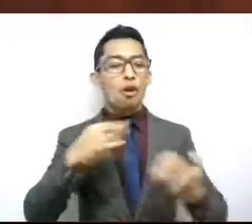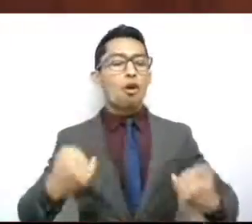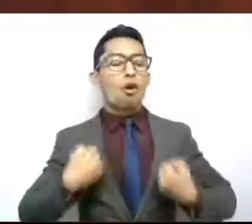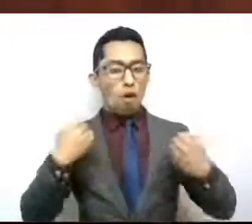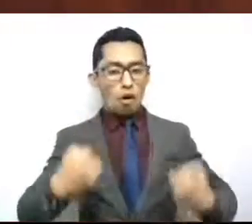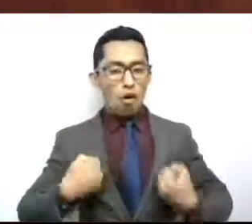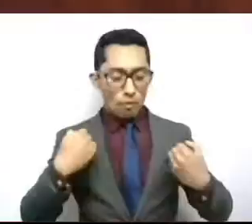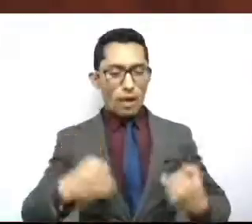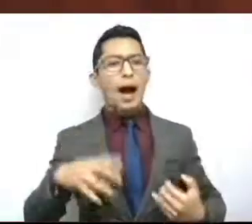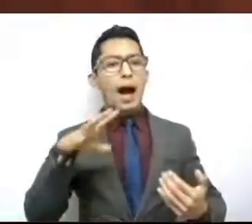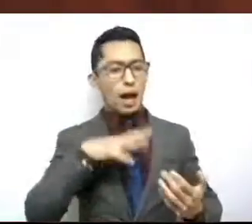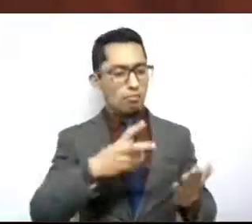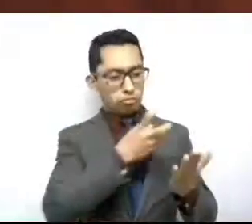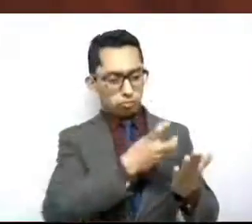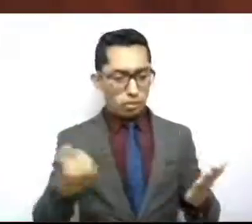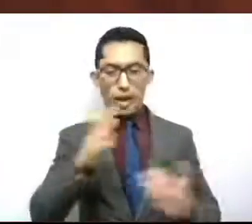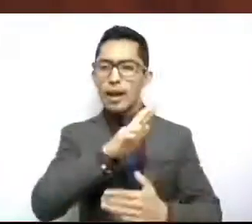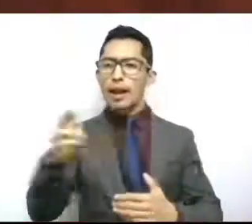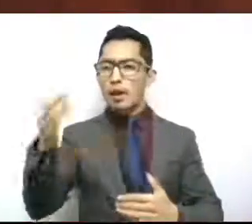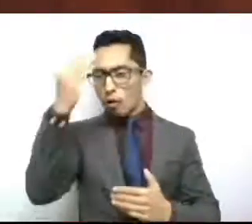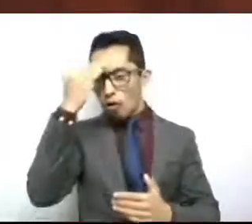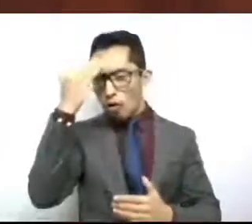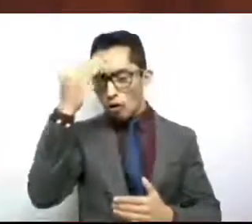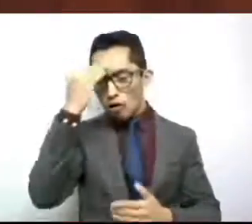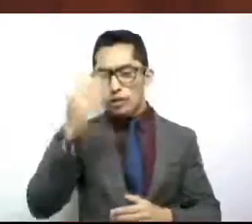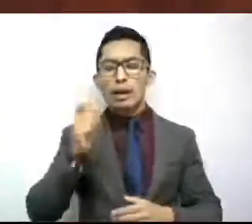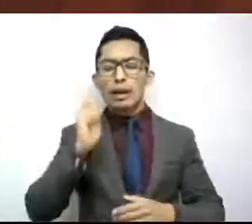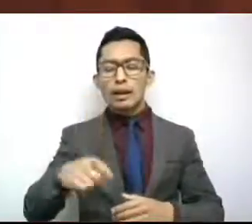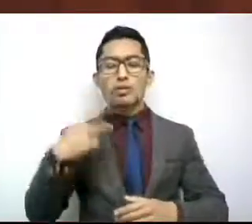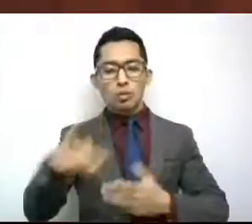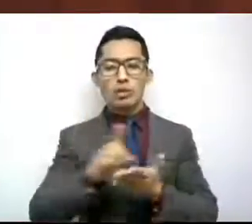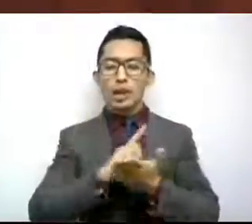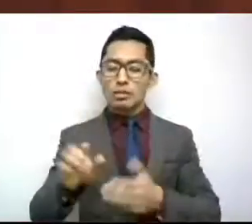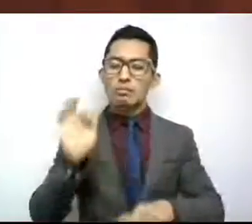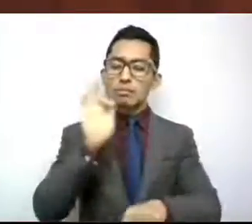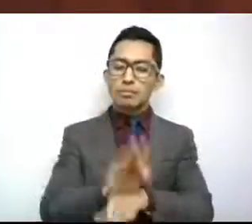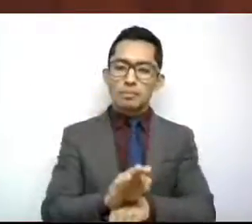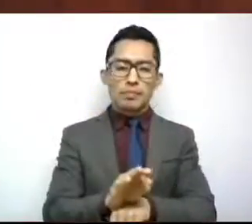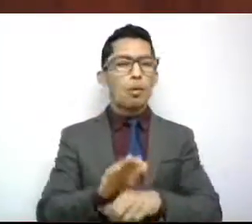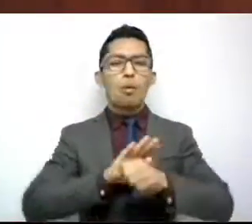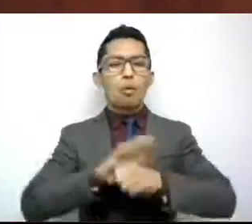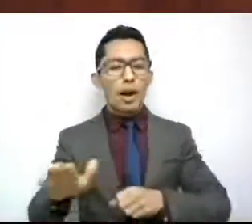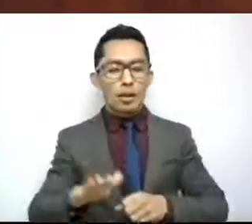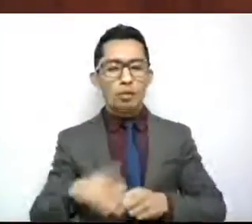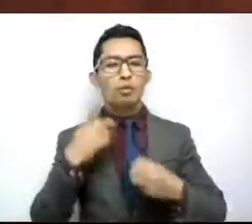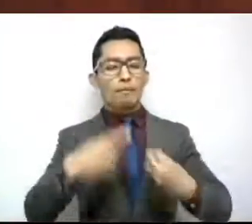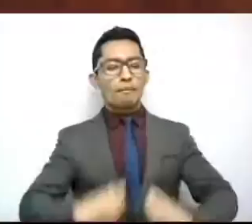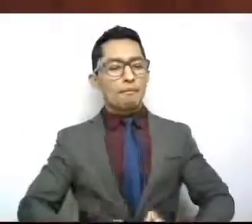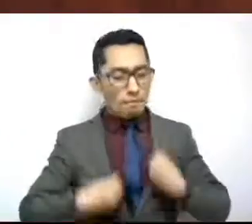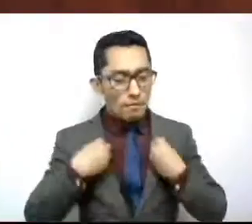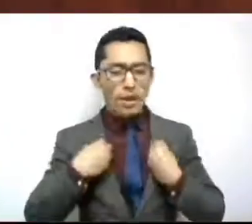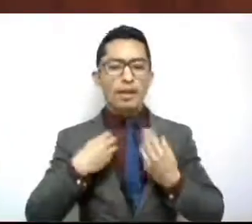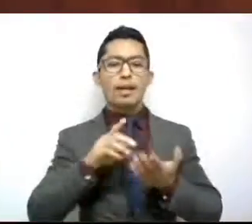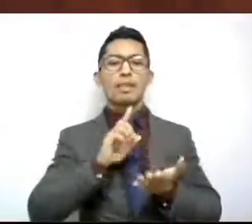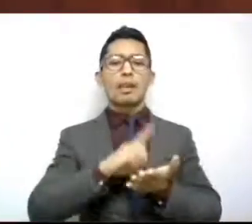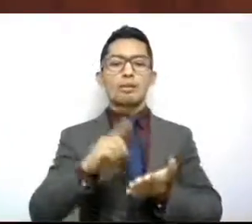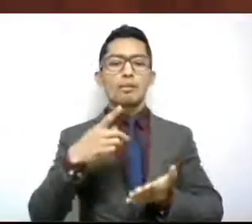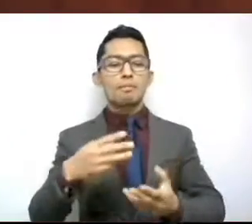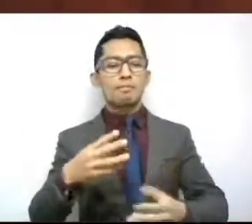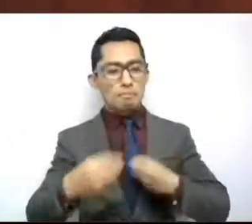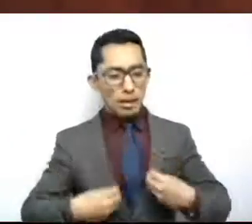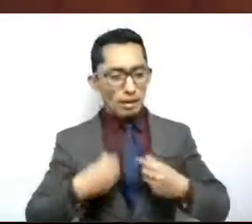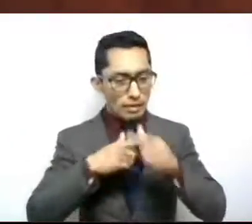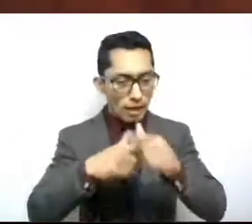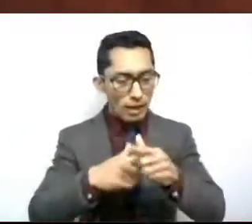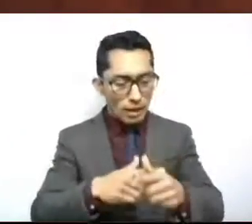Adolescentes, la cual les reconoce como titulares de derecho, tales como el derecho a la vida, a la supervivencia y al